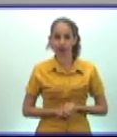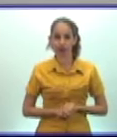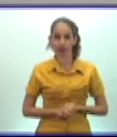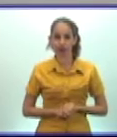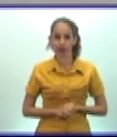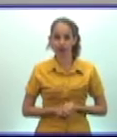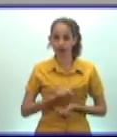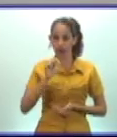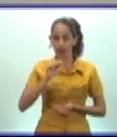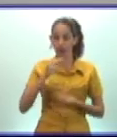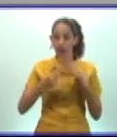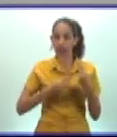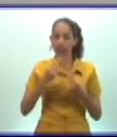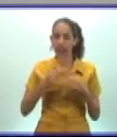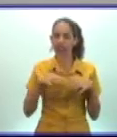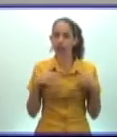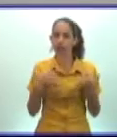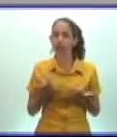Sustituimos entonces